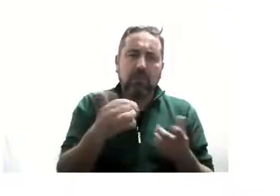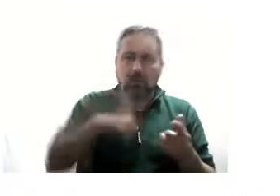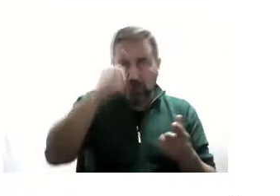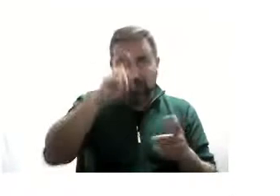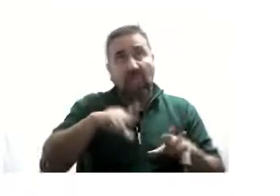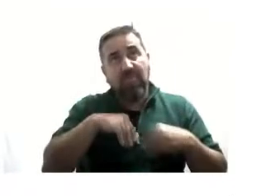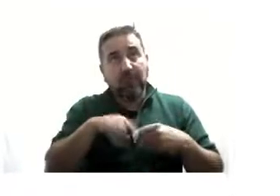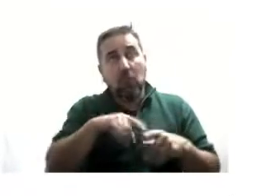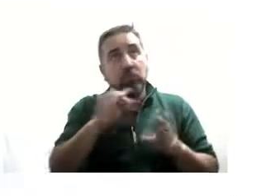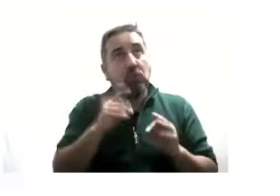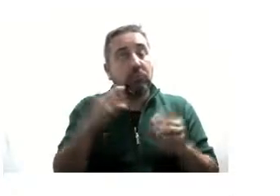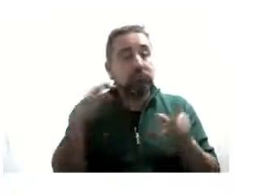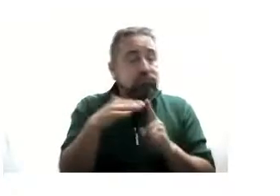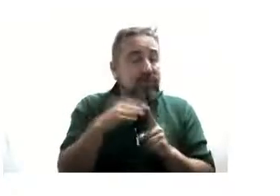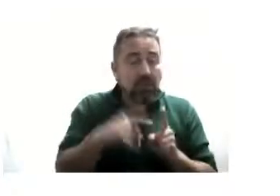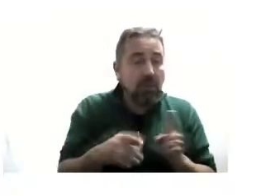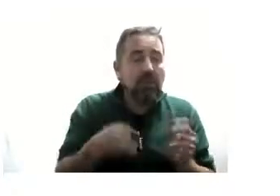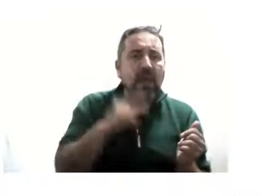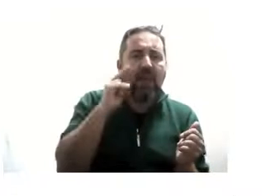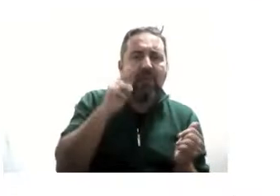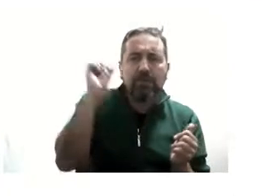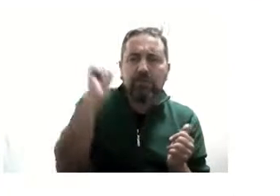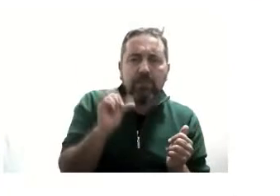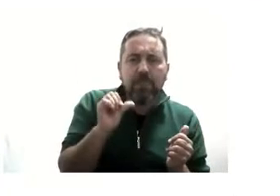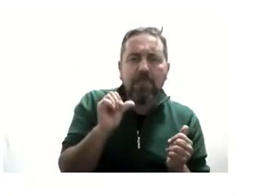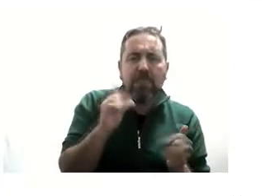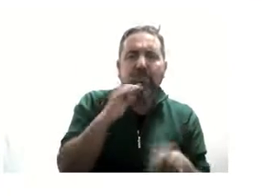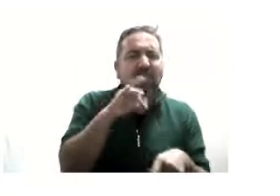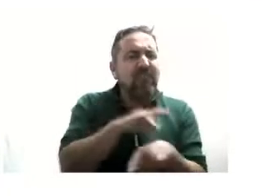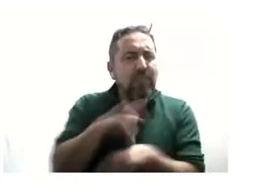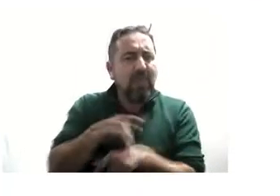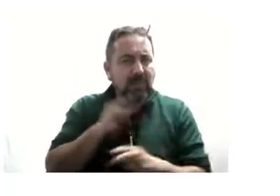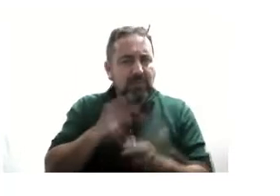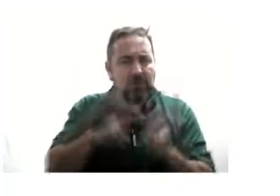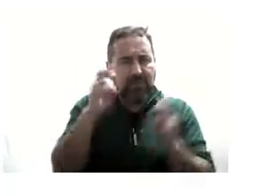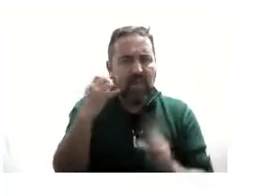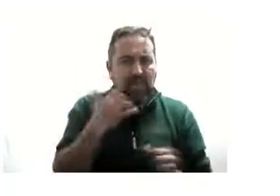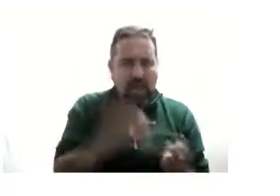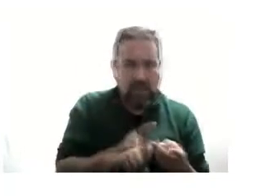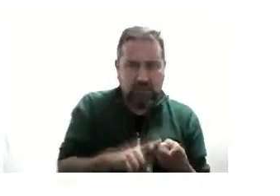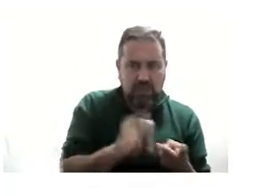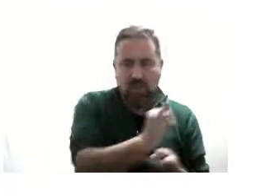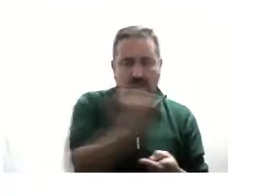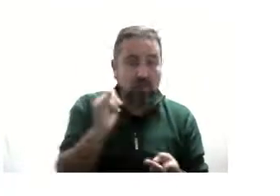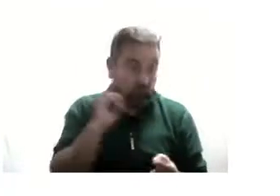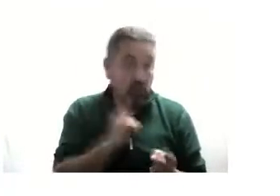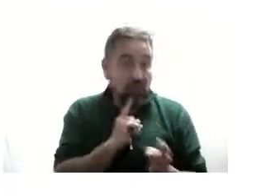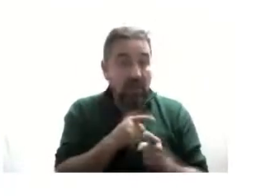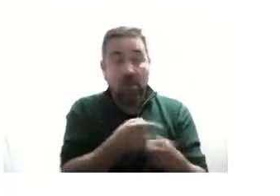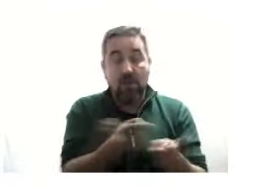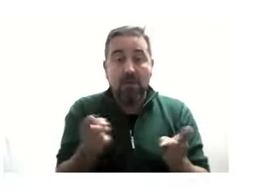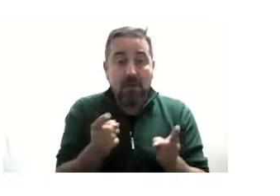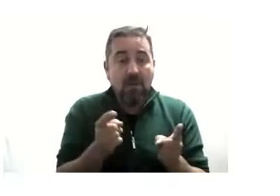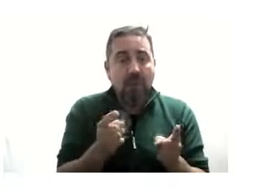la verdad es que cuando uno se pone a ver, como decías, la cantidad de enfermedades raras que cursan con sordera, te das cuenta que realmente